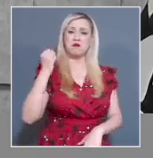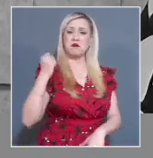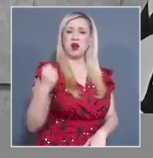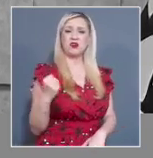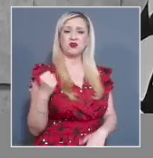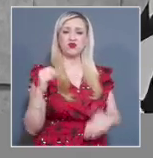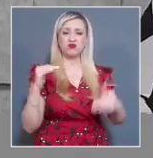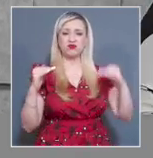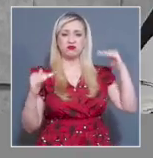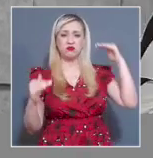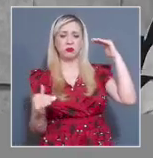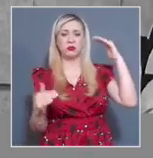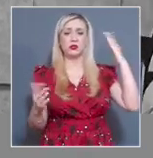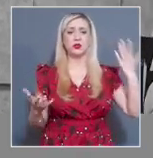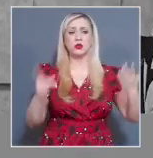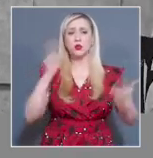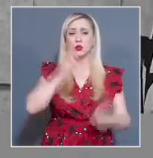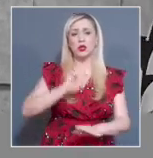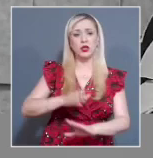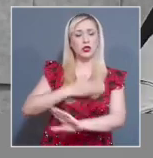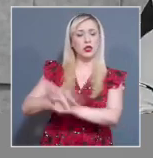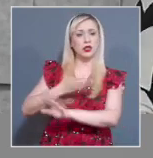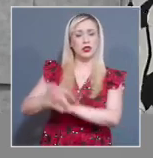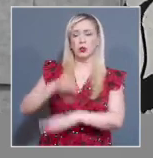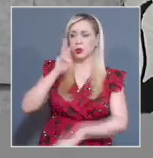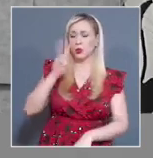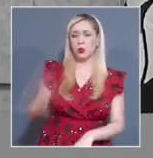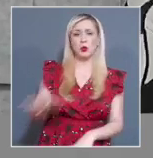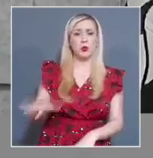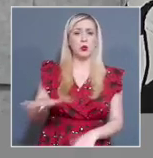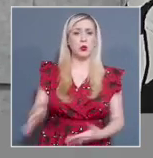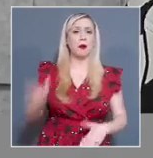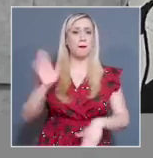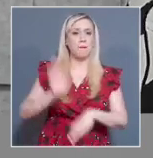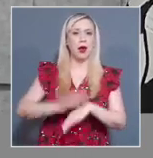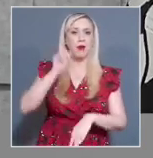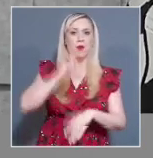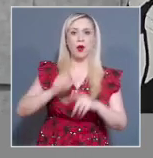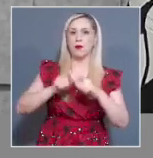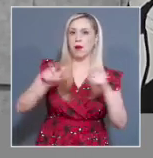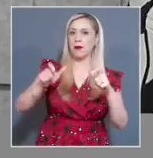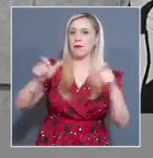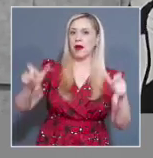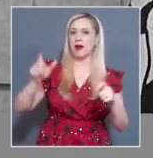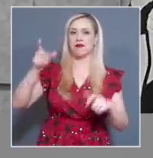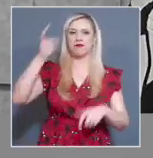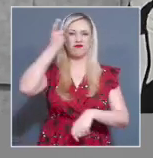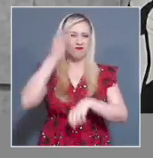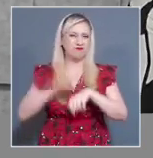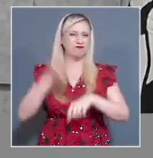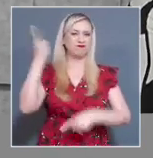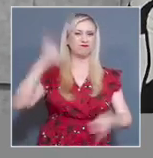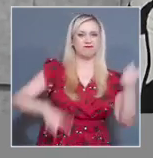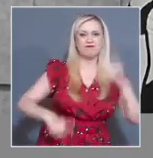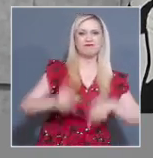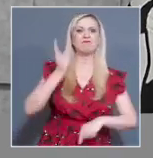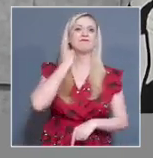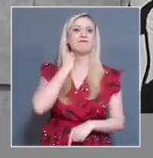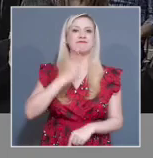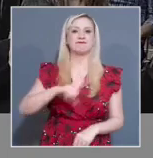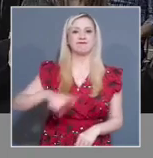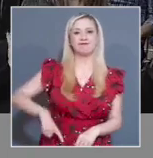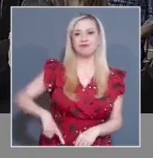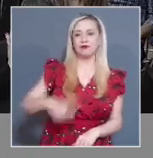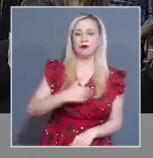política de género. Evidentemente, conforme más mujeres tienen poder, más reacciones machistas existen al